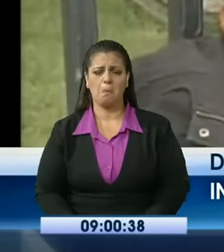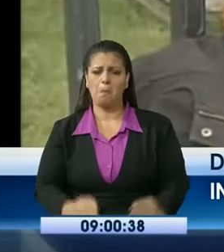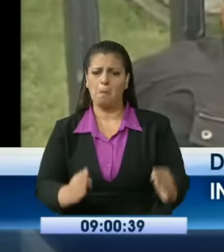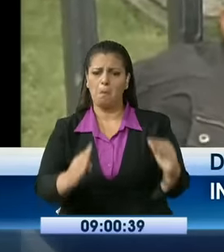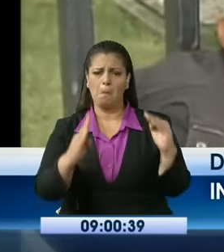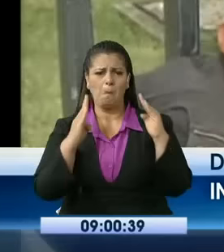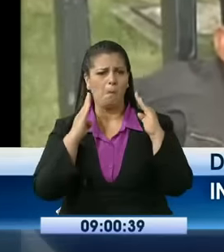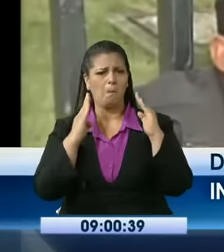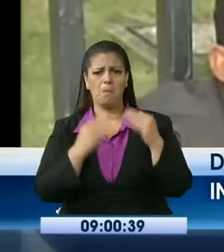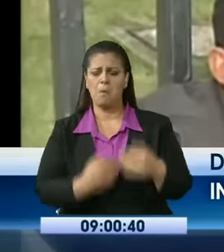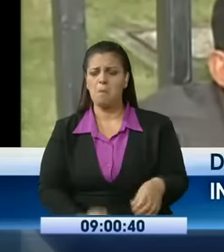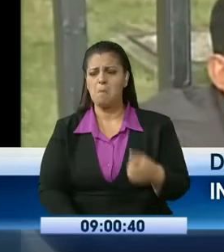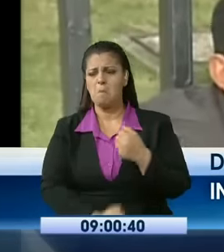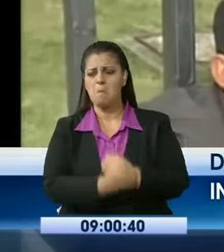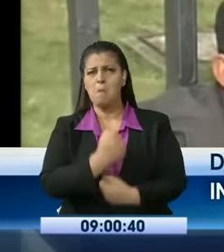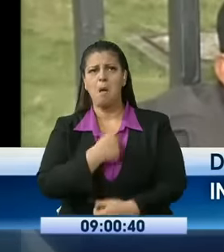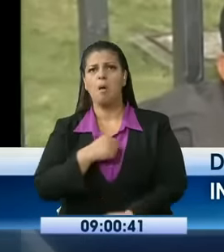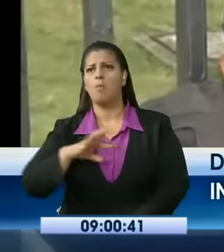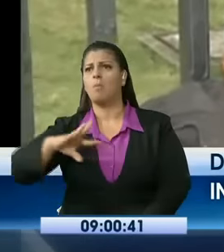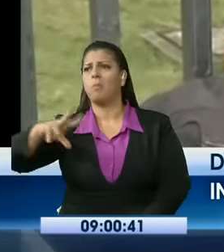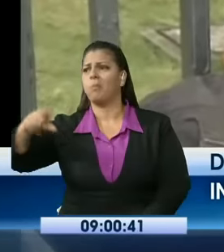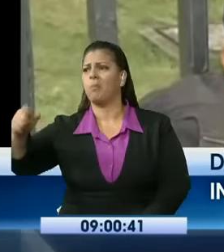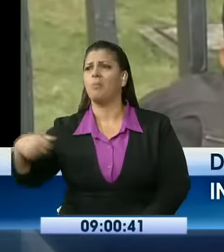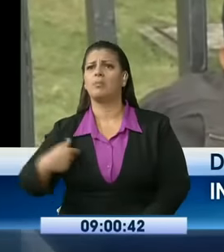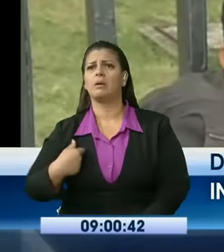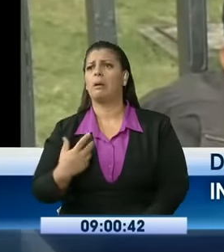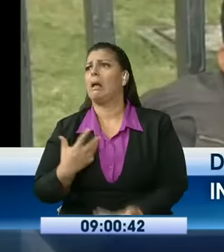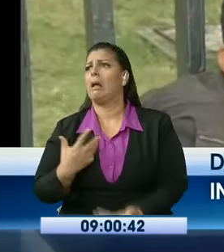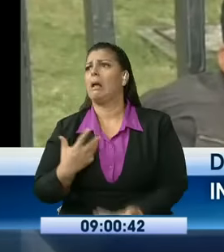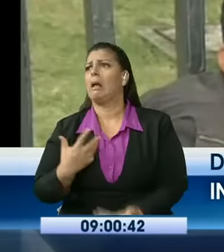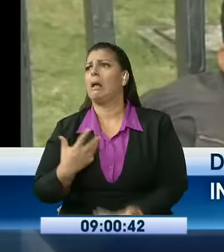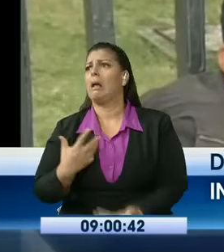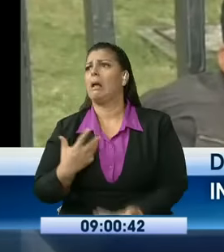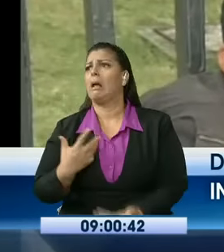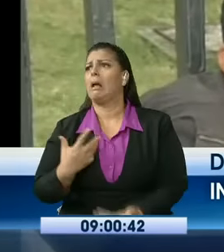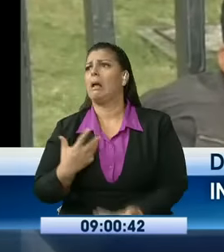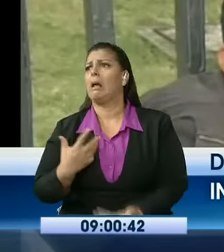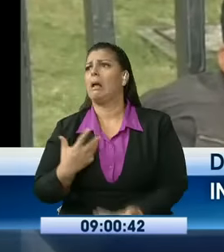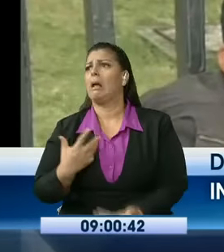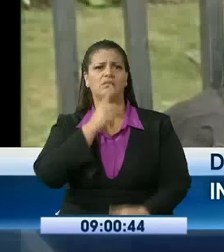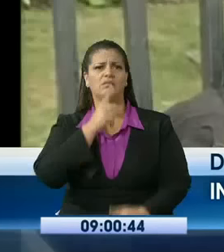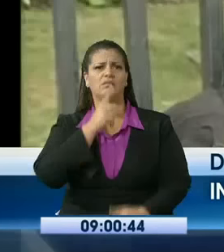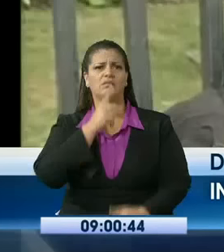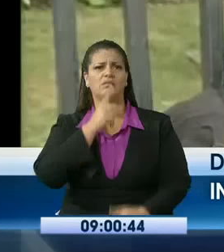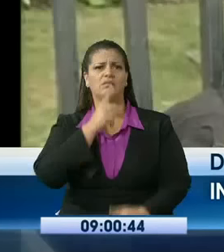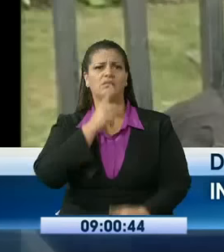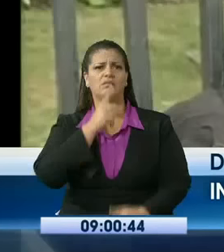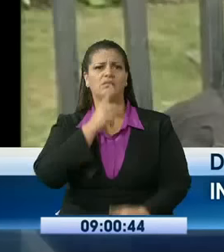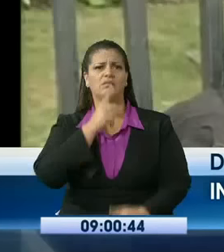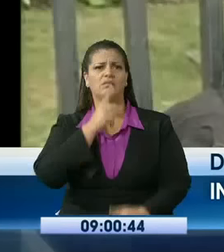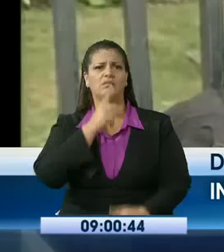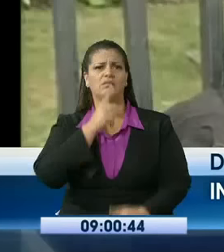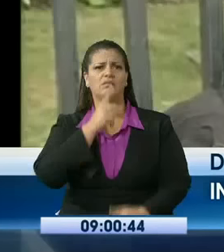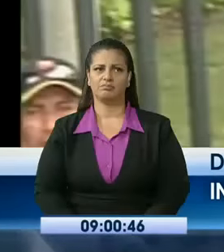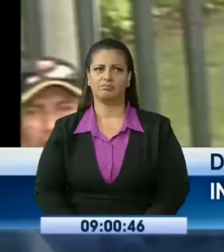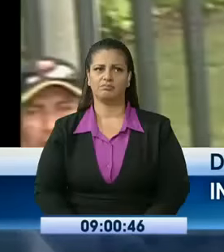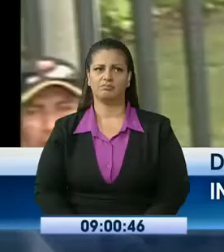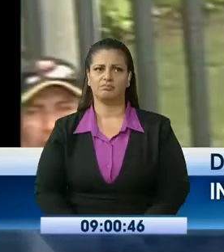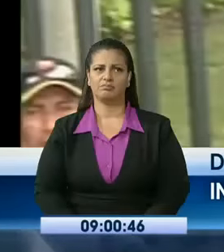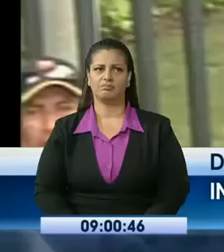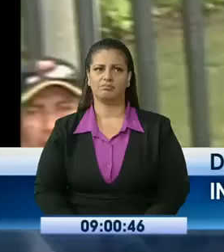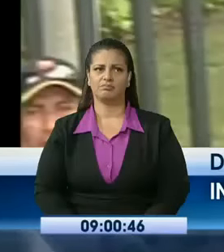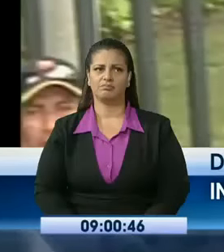descuidados porque pueden robar y nadie ayuda aquí, estamos desamparados. Okay. Bueno, me están diciendo que en este momento vamos a